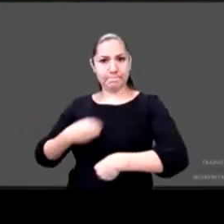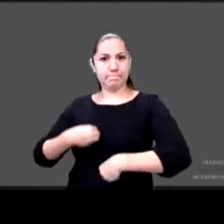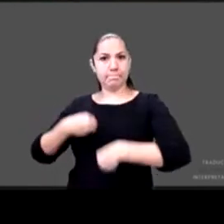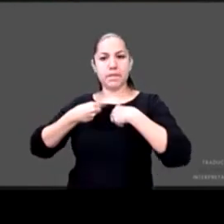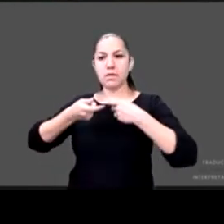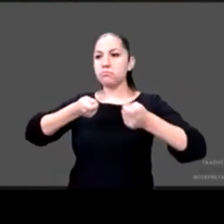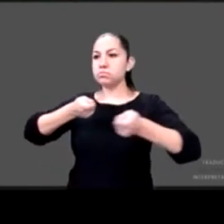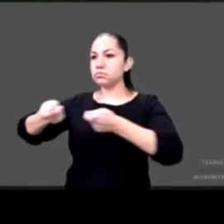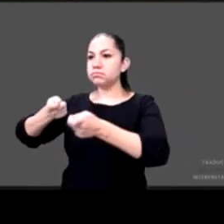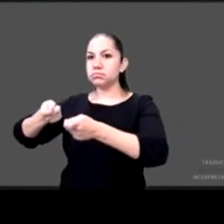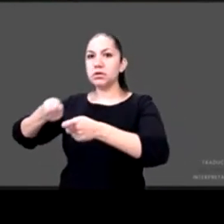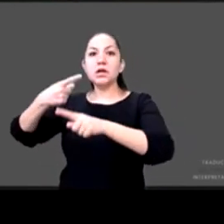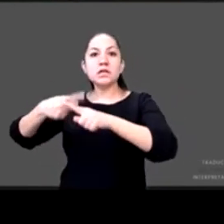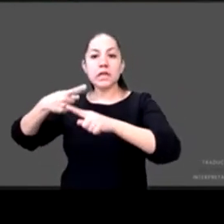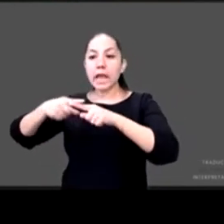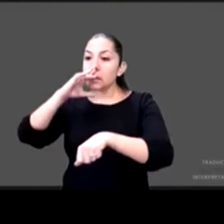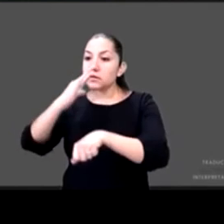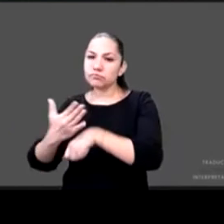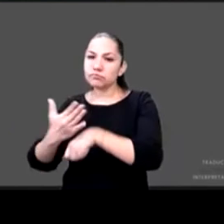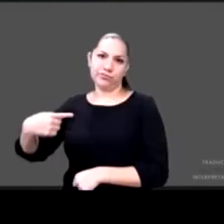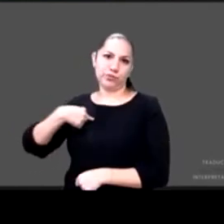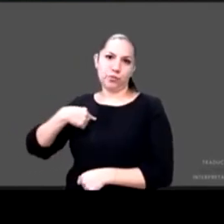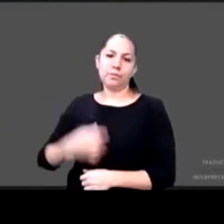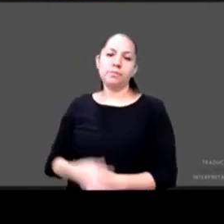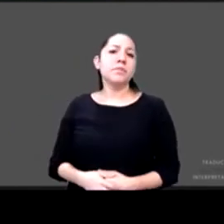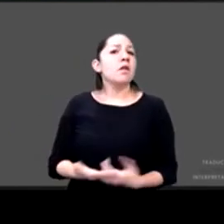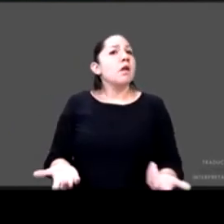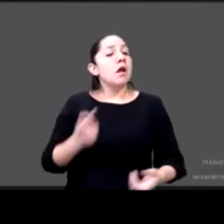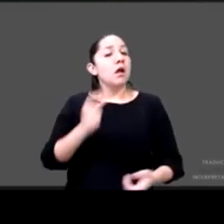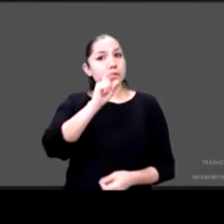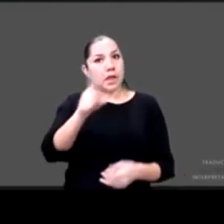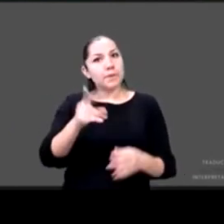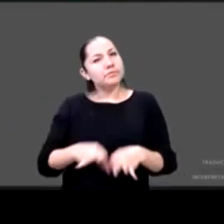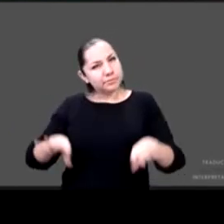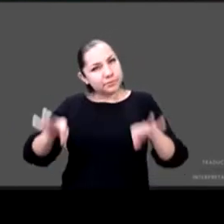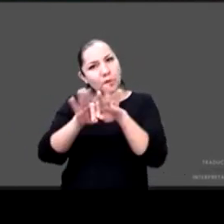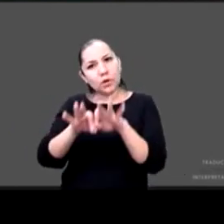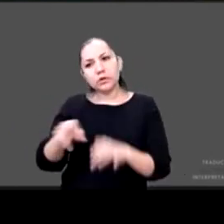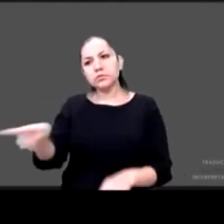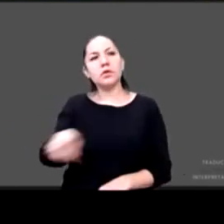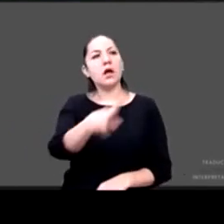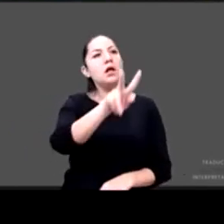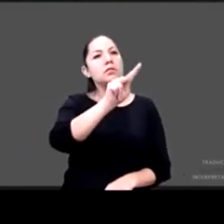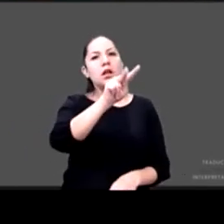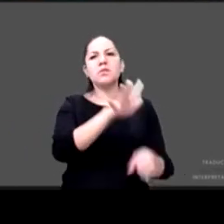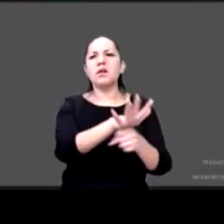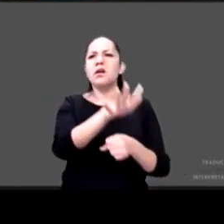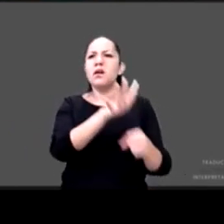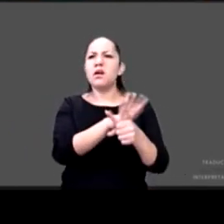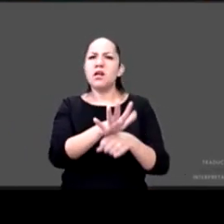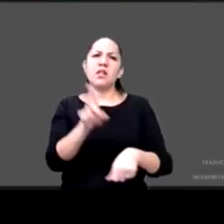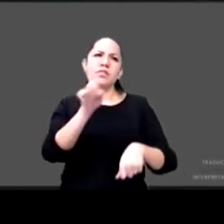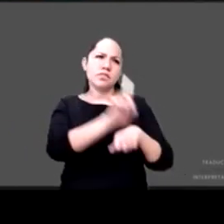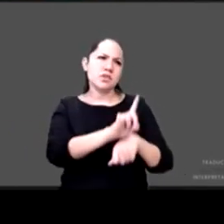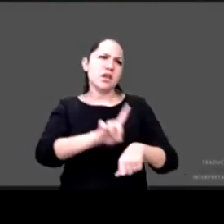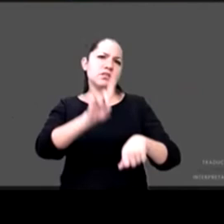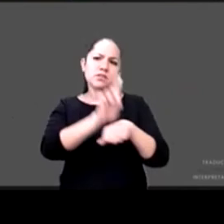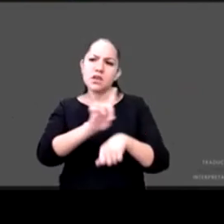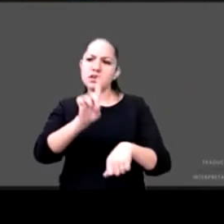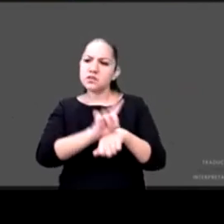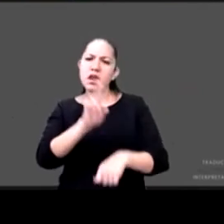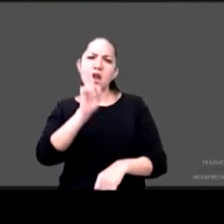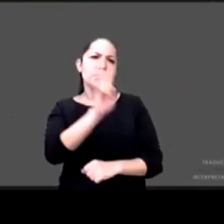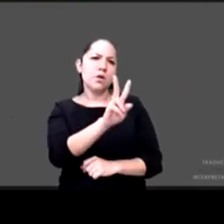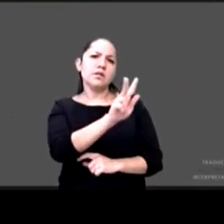la televisión o que estén todo el día mirando el chat con sus amigos. No, que hay una diversidad. Por eso digo